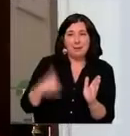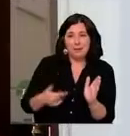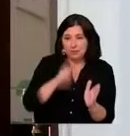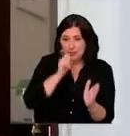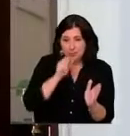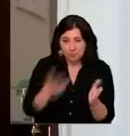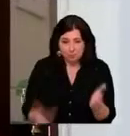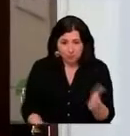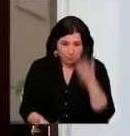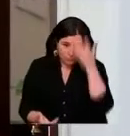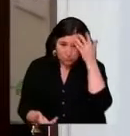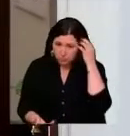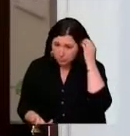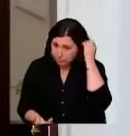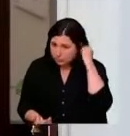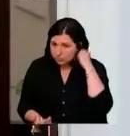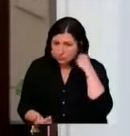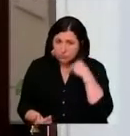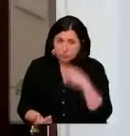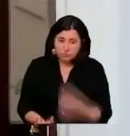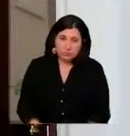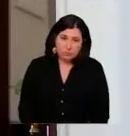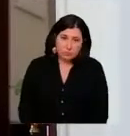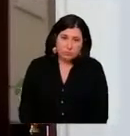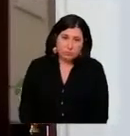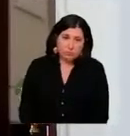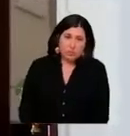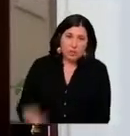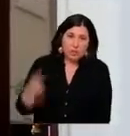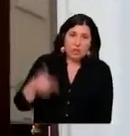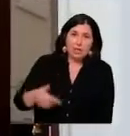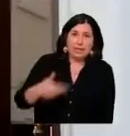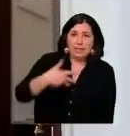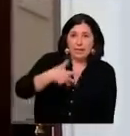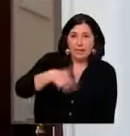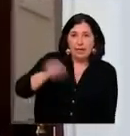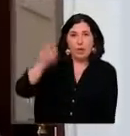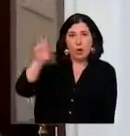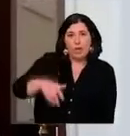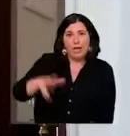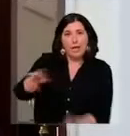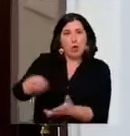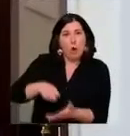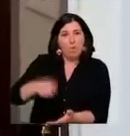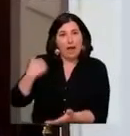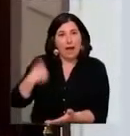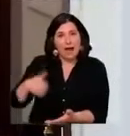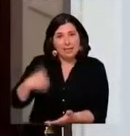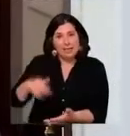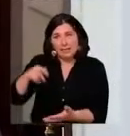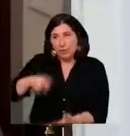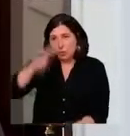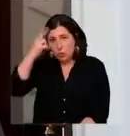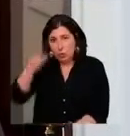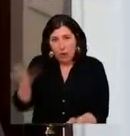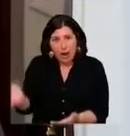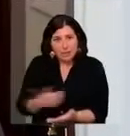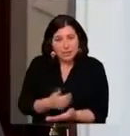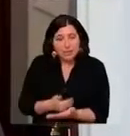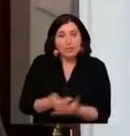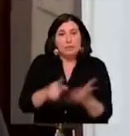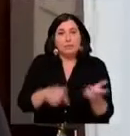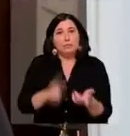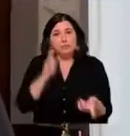que haga transferir vía bancaria los fletes que los argentinos cobran en uruguay para que ellos en lugar de llevarse los dólares vivos desde uruguay